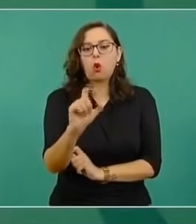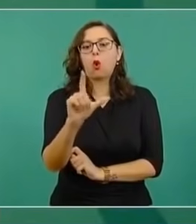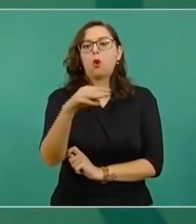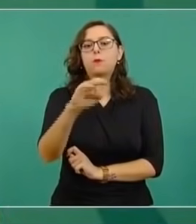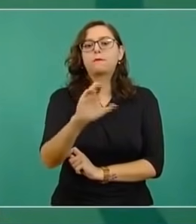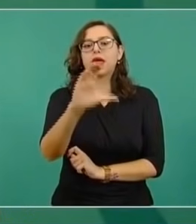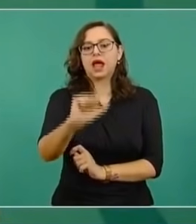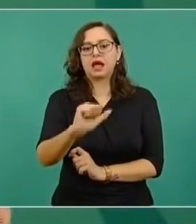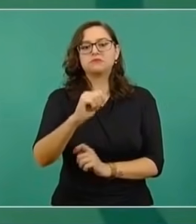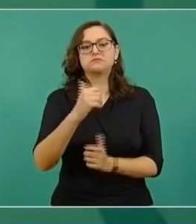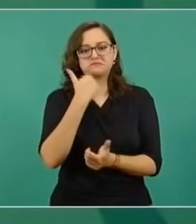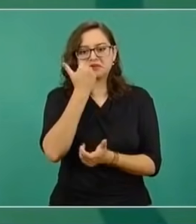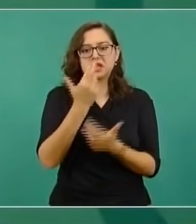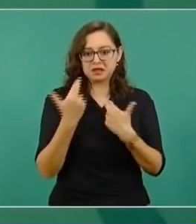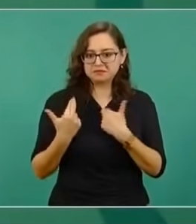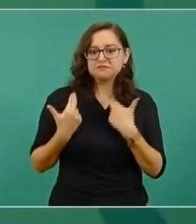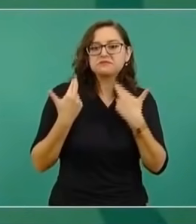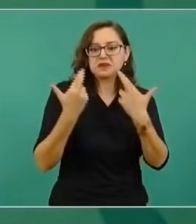se